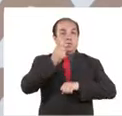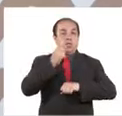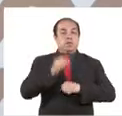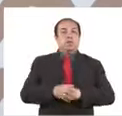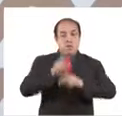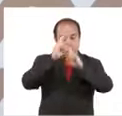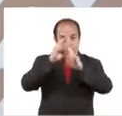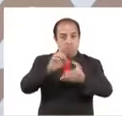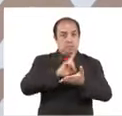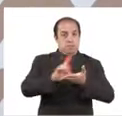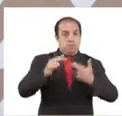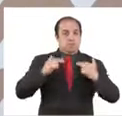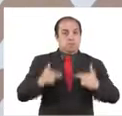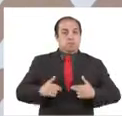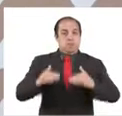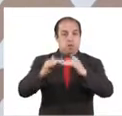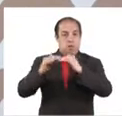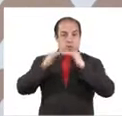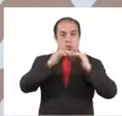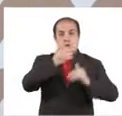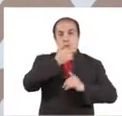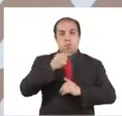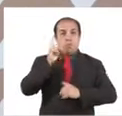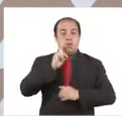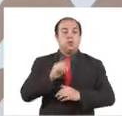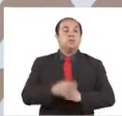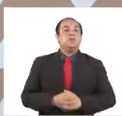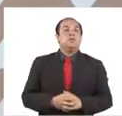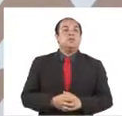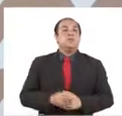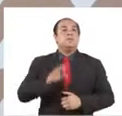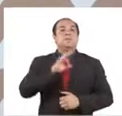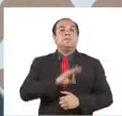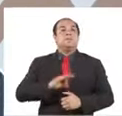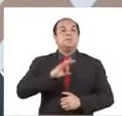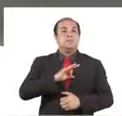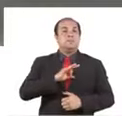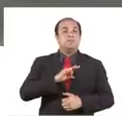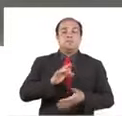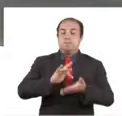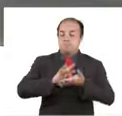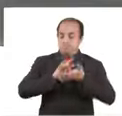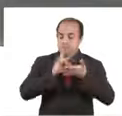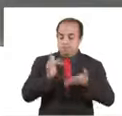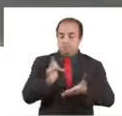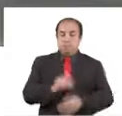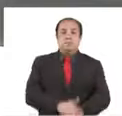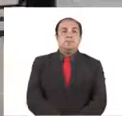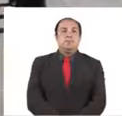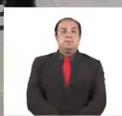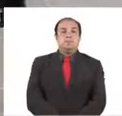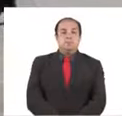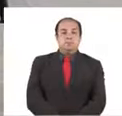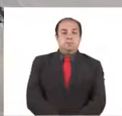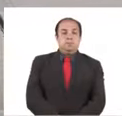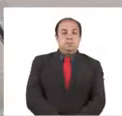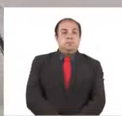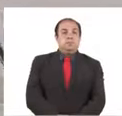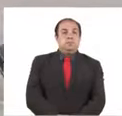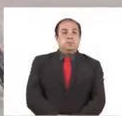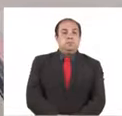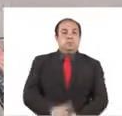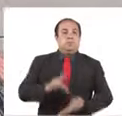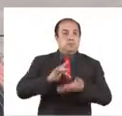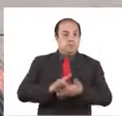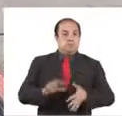humanos y la igualdad de género. Muchas felicidades y muchas gracias. Estimamos la